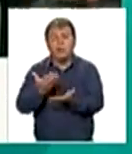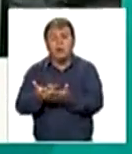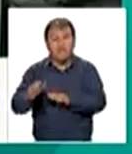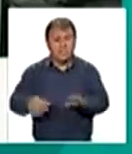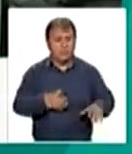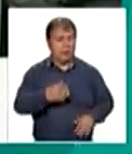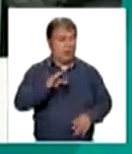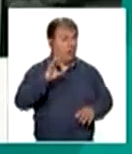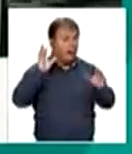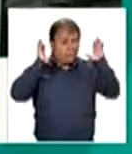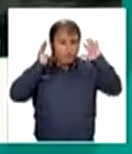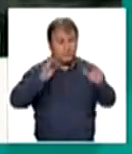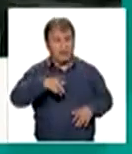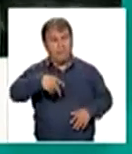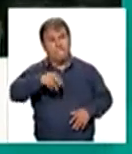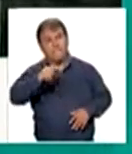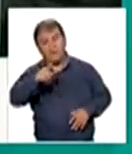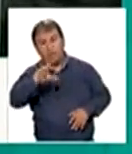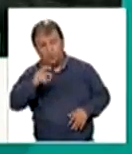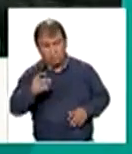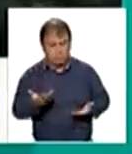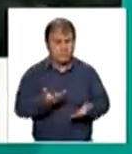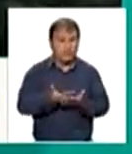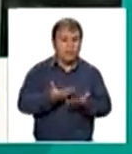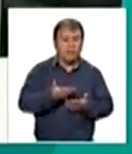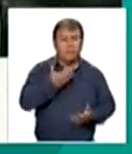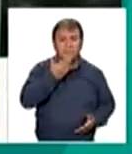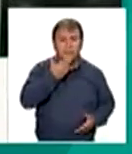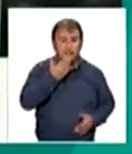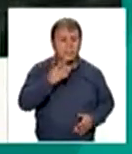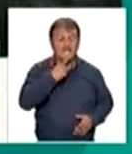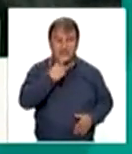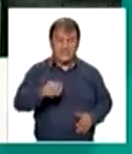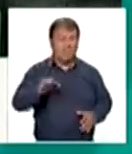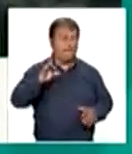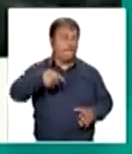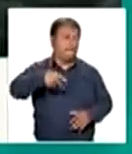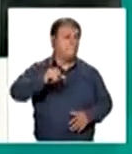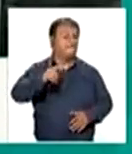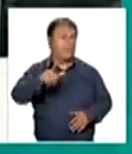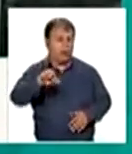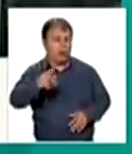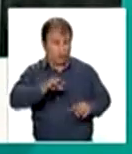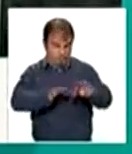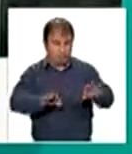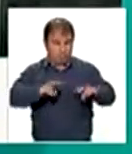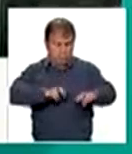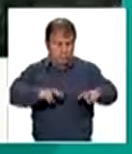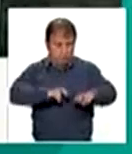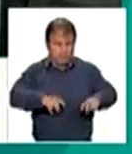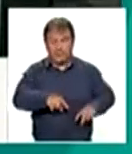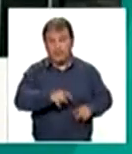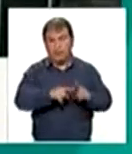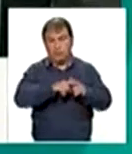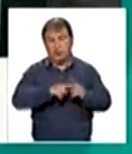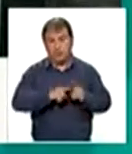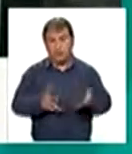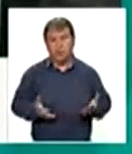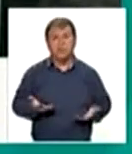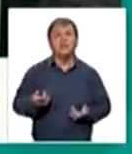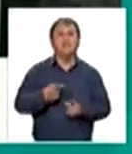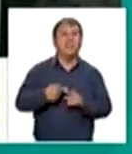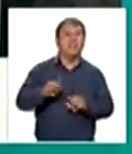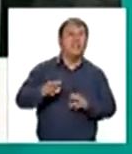a Flores y a Paolo Guerrero. Y finalmente se maneja solamente ya el nombre de Paolo Guerrero en cuanto a este resultado